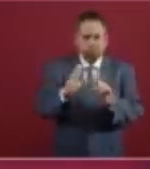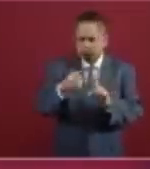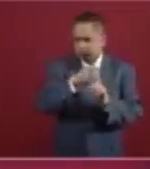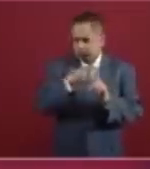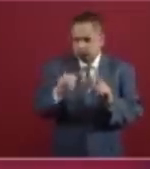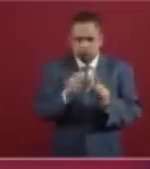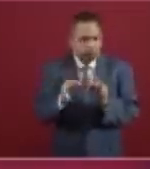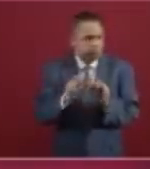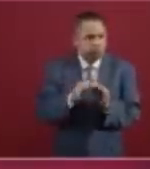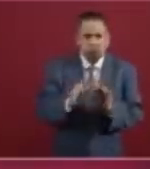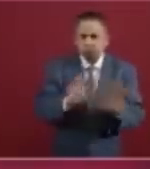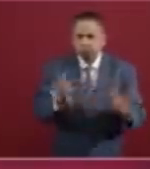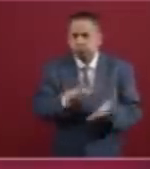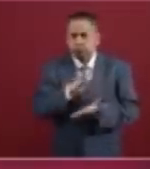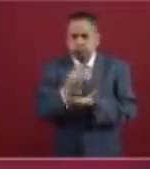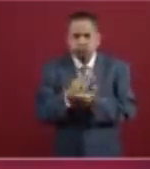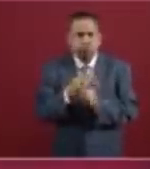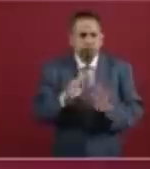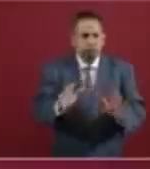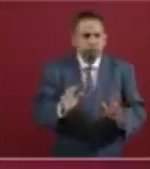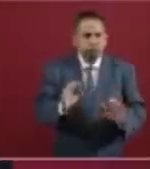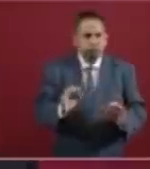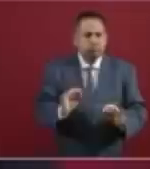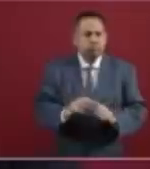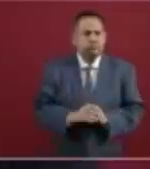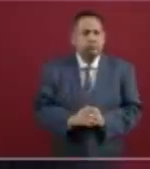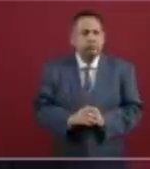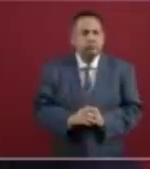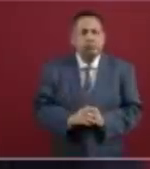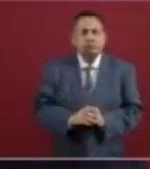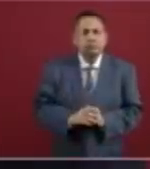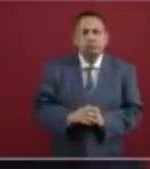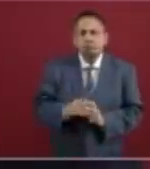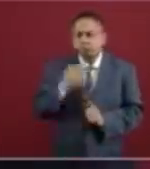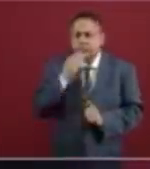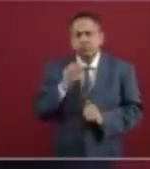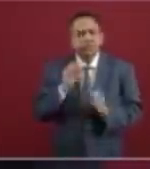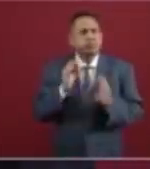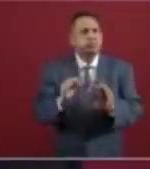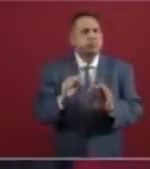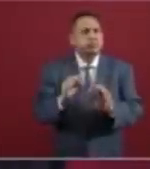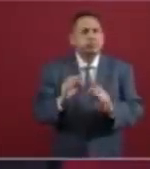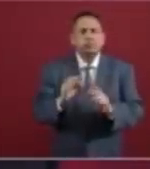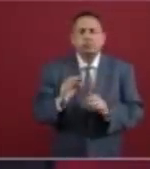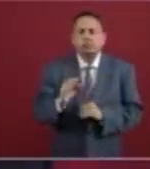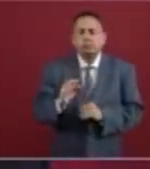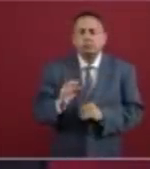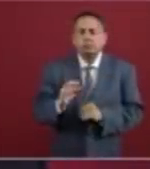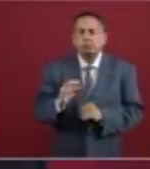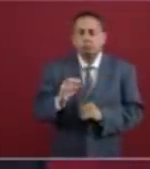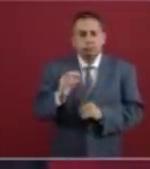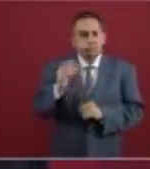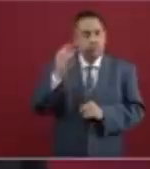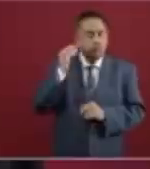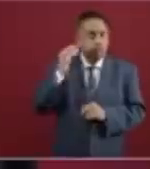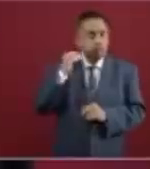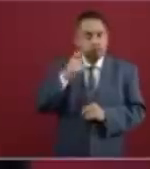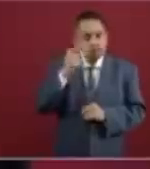prácticamente la situación en Matamoros. Es un problema que ya llevaba tiempo,